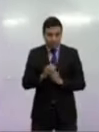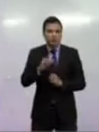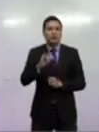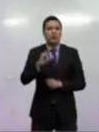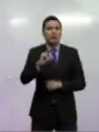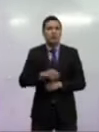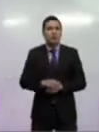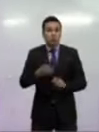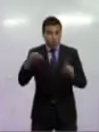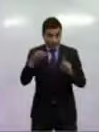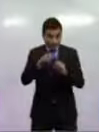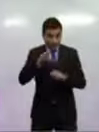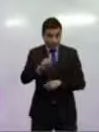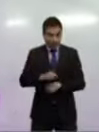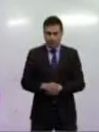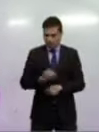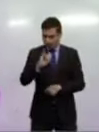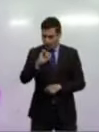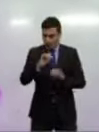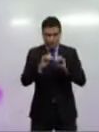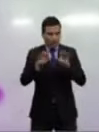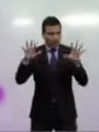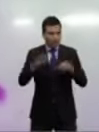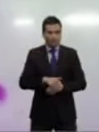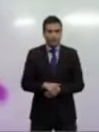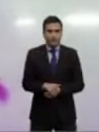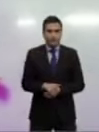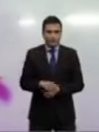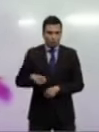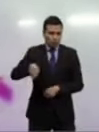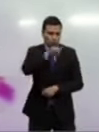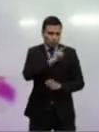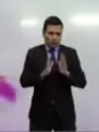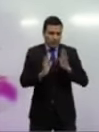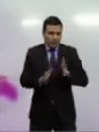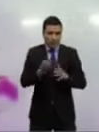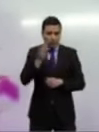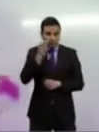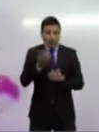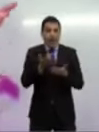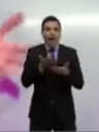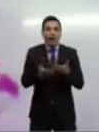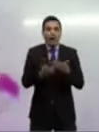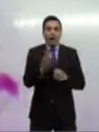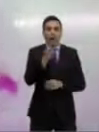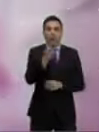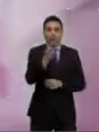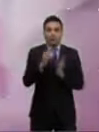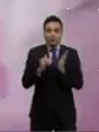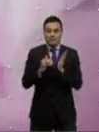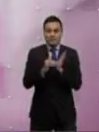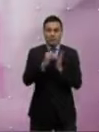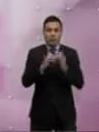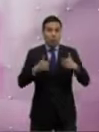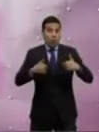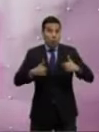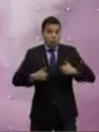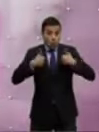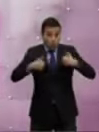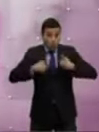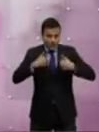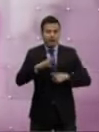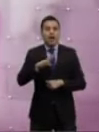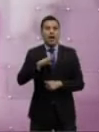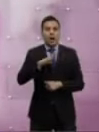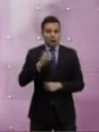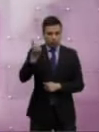sus objetivos. Por supuesto, lo podemos observar. Hoy ya son más de 4 millones de jóvenes que reciben